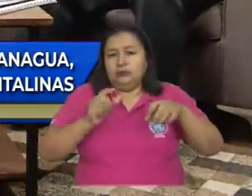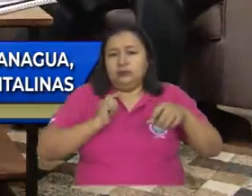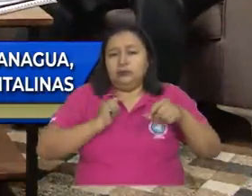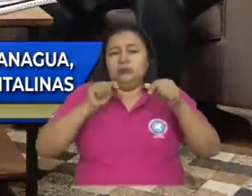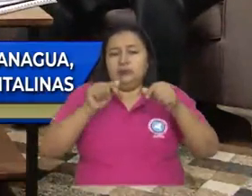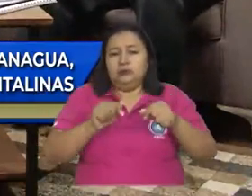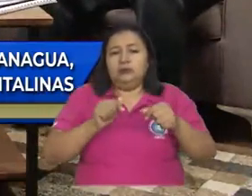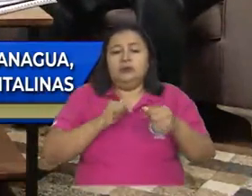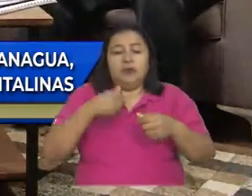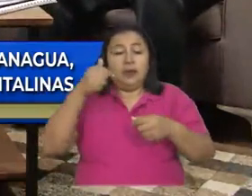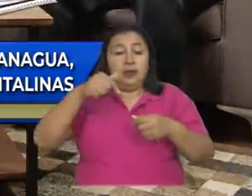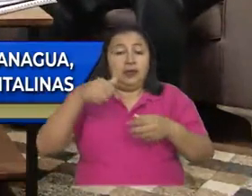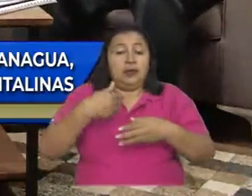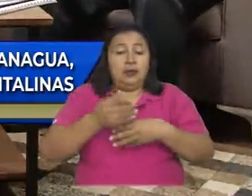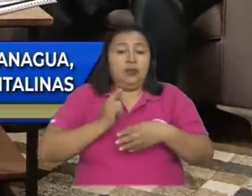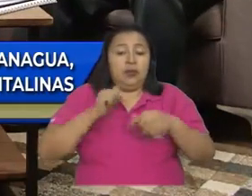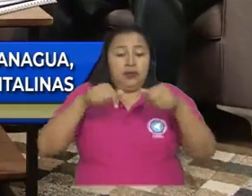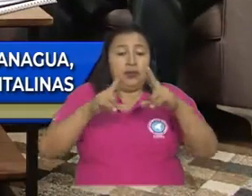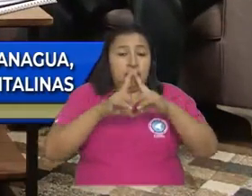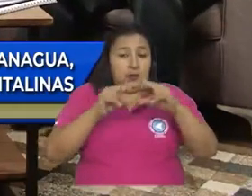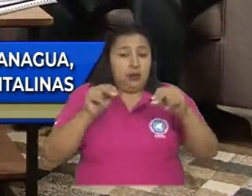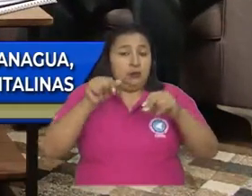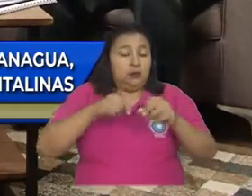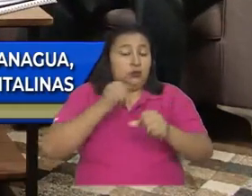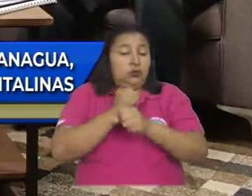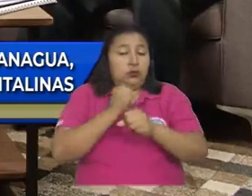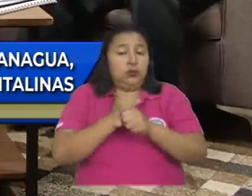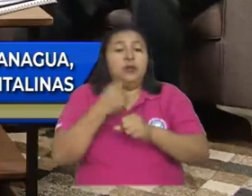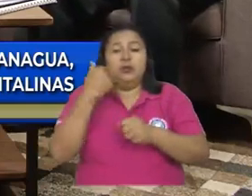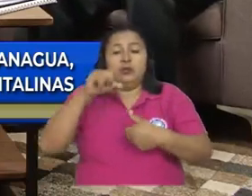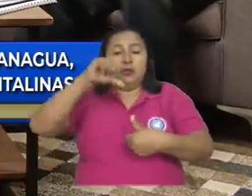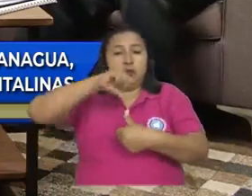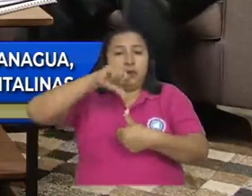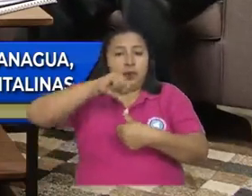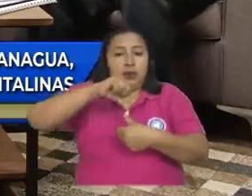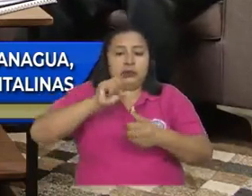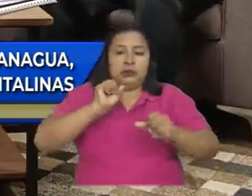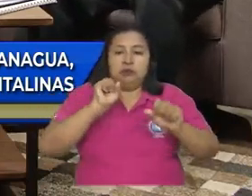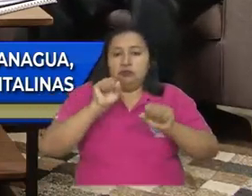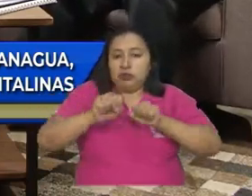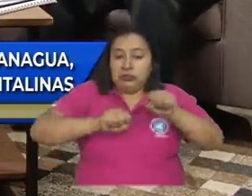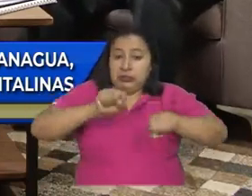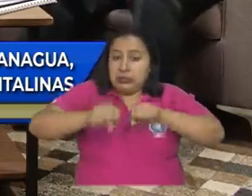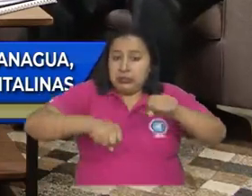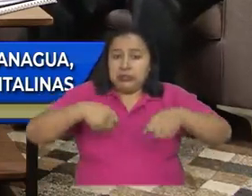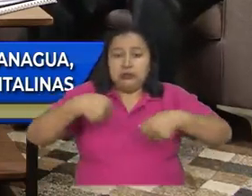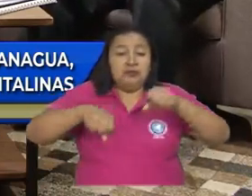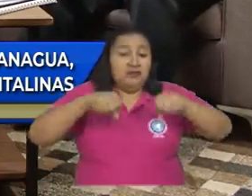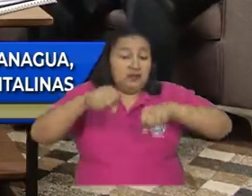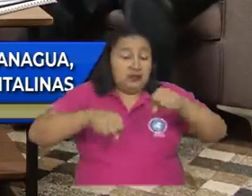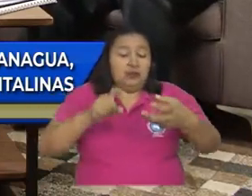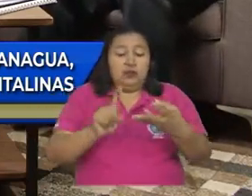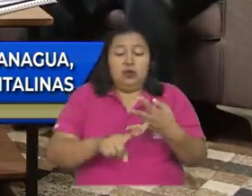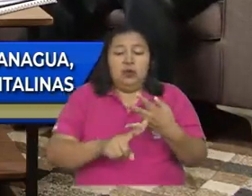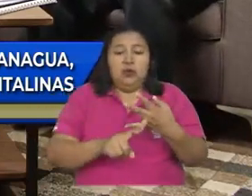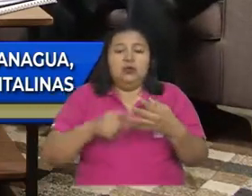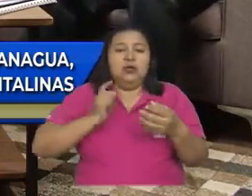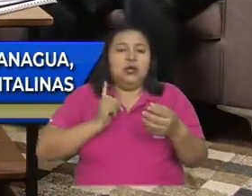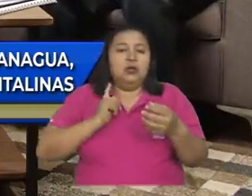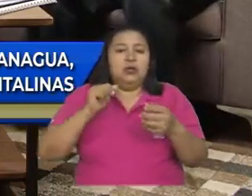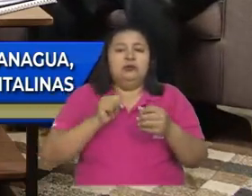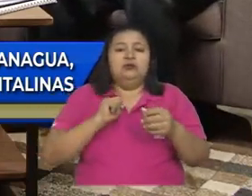aquí en nuestro país, como de costumbre, de centroamericanos de ciclismo. Vamos a tener a la selección